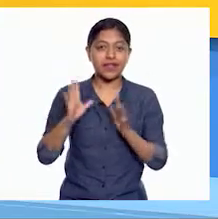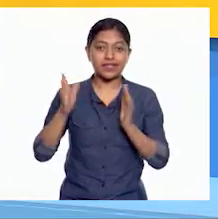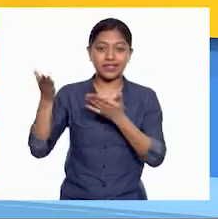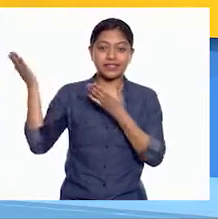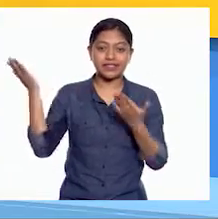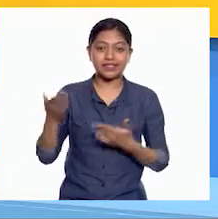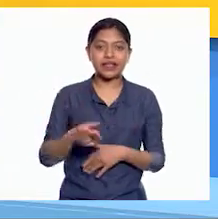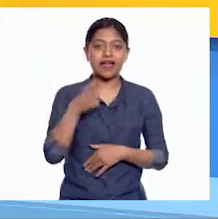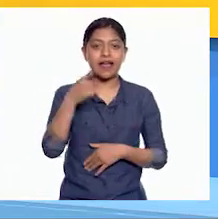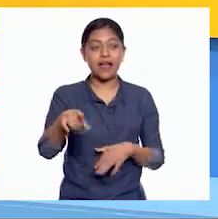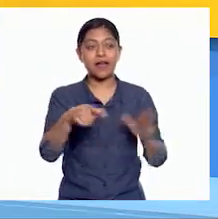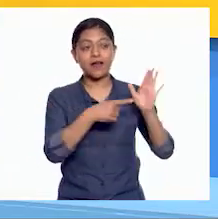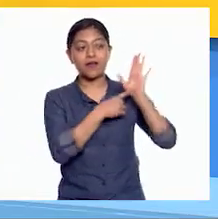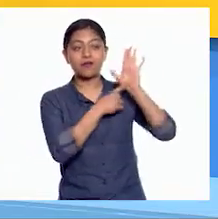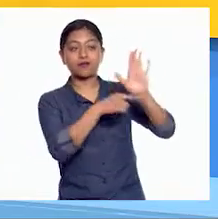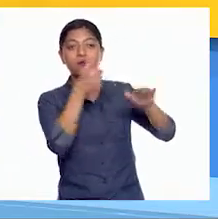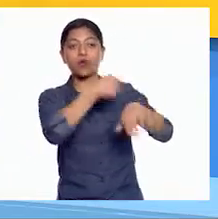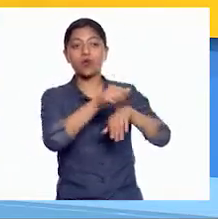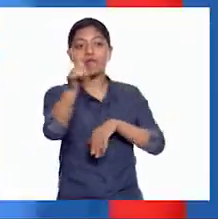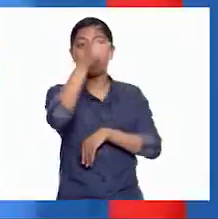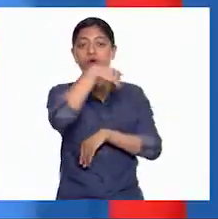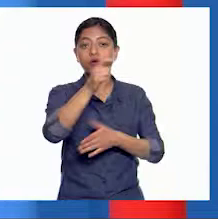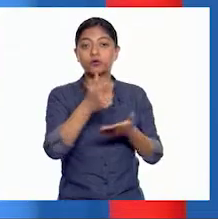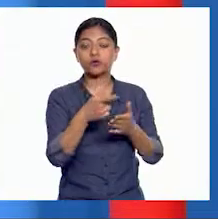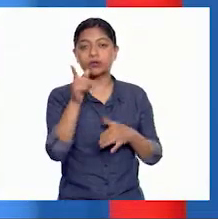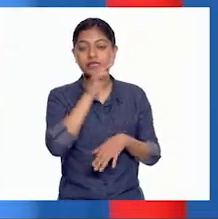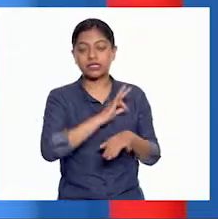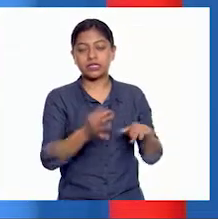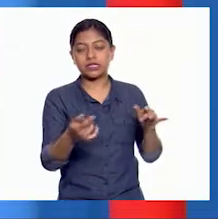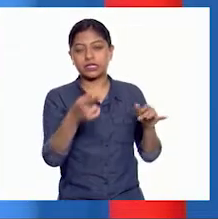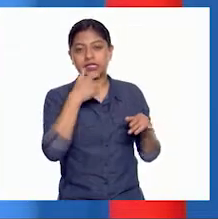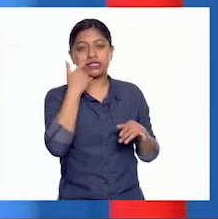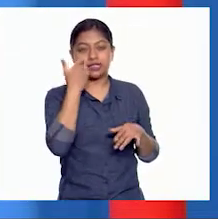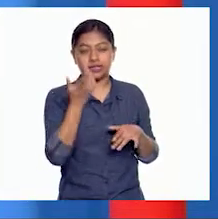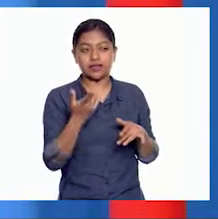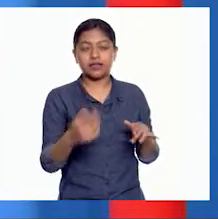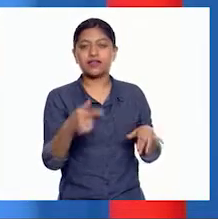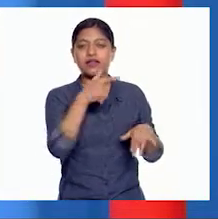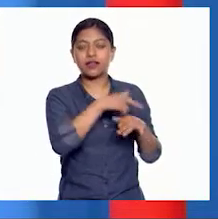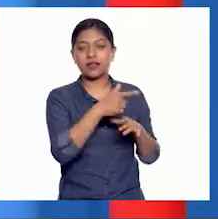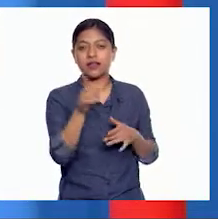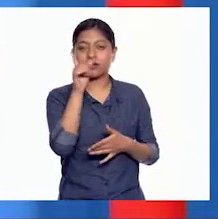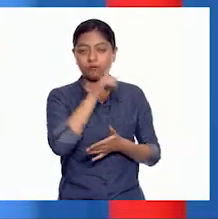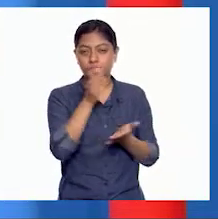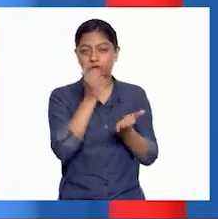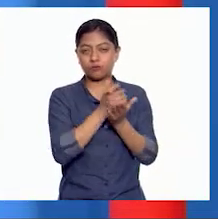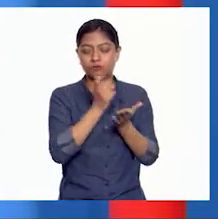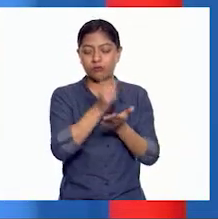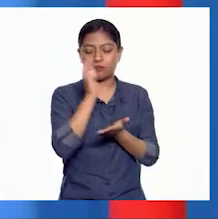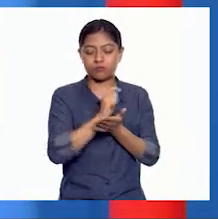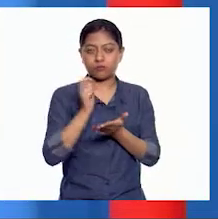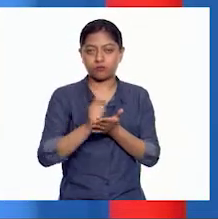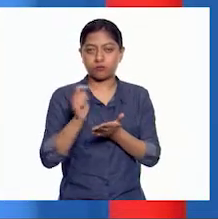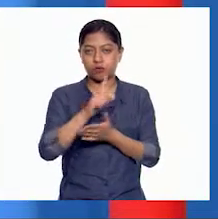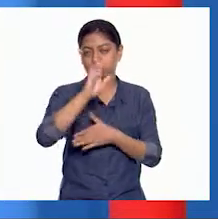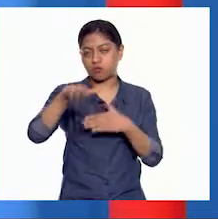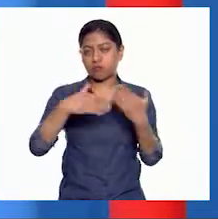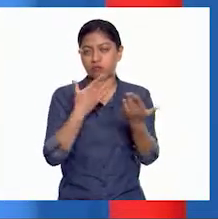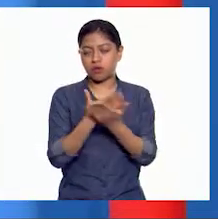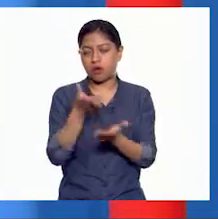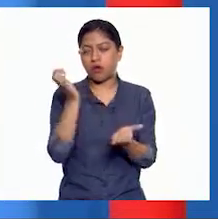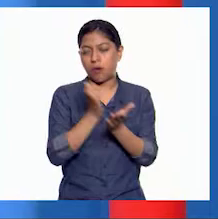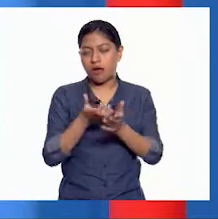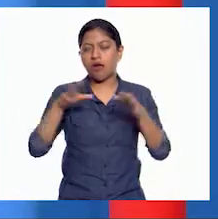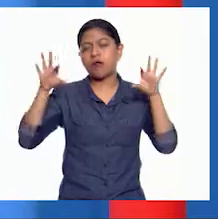ustedes la subasta de divisores. ¡Llegó la subasta! Ustedes en casa vayan anotando sus propuestas en una hoja o